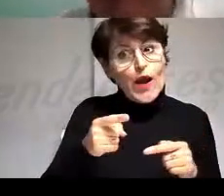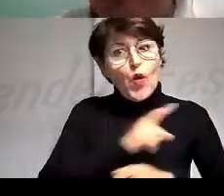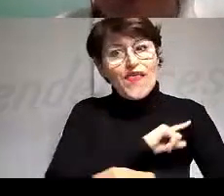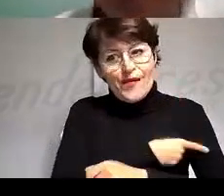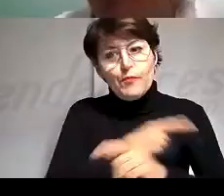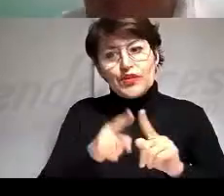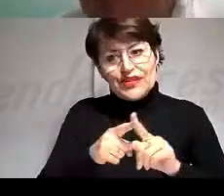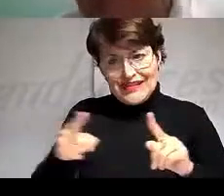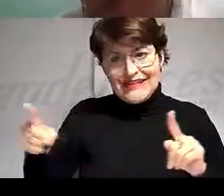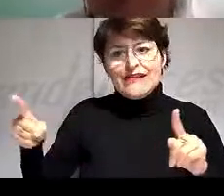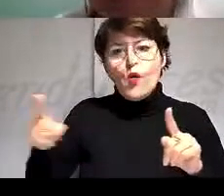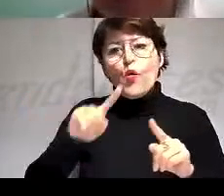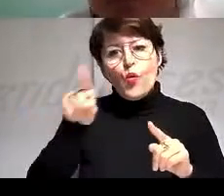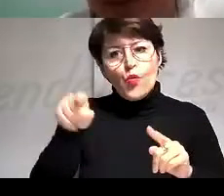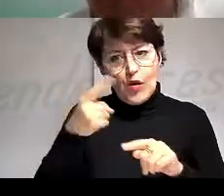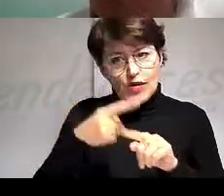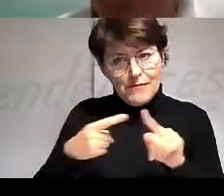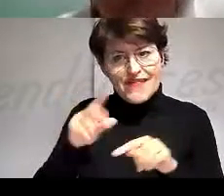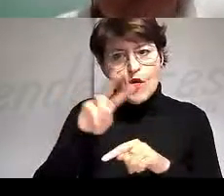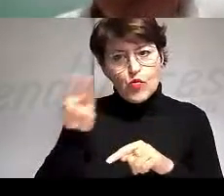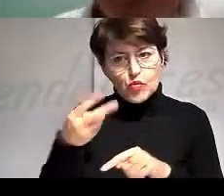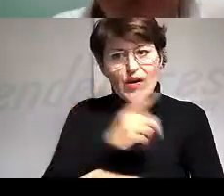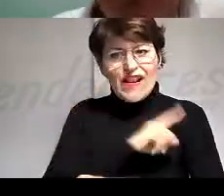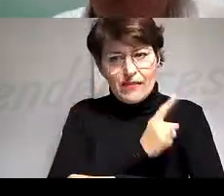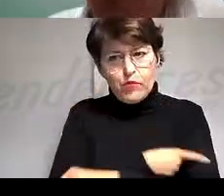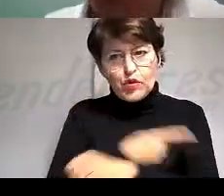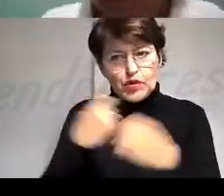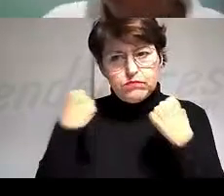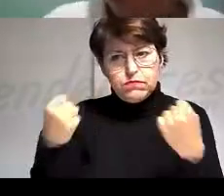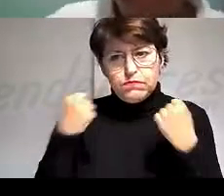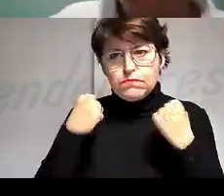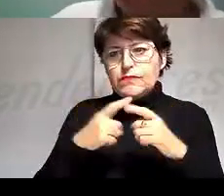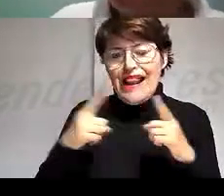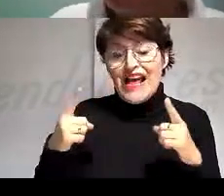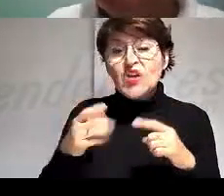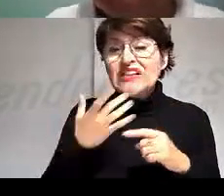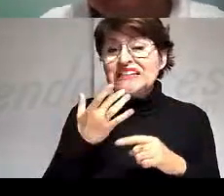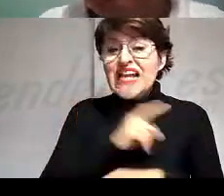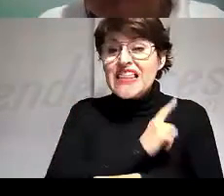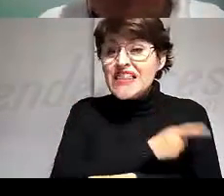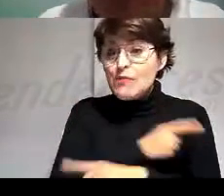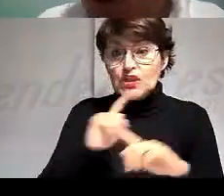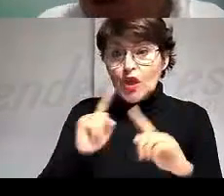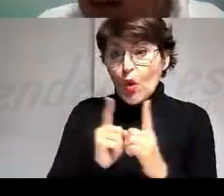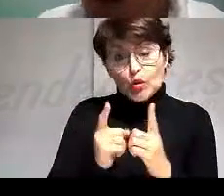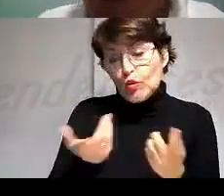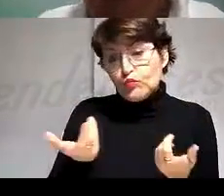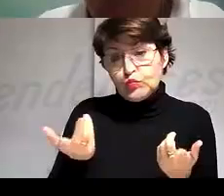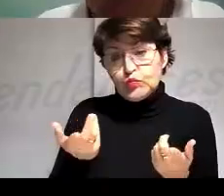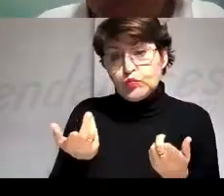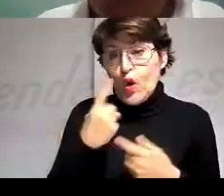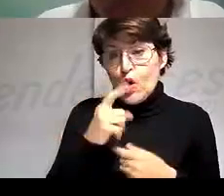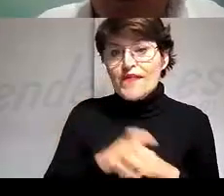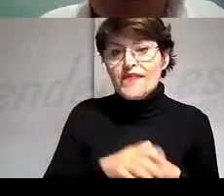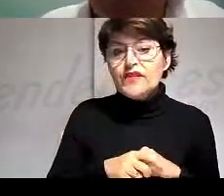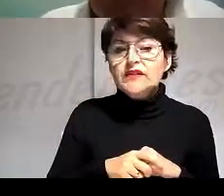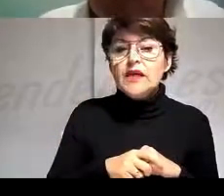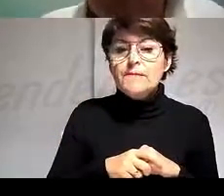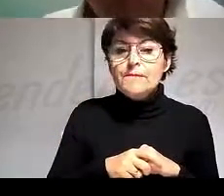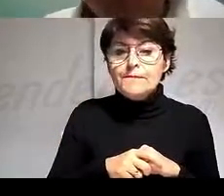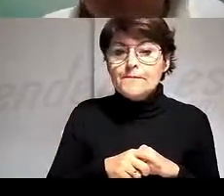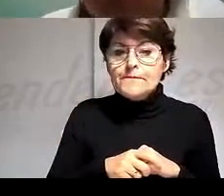dure pues 1 hora y media, 2 horas como mínimo, si no más. Si no, en ejercicios más cortos interesa contar ya con los hidratos de carbono que